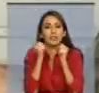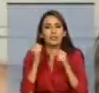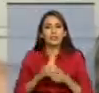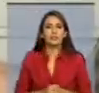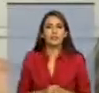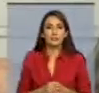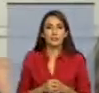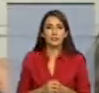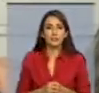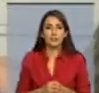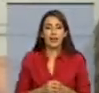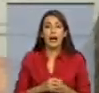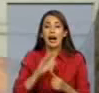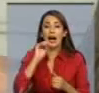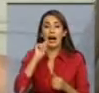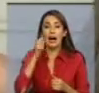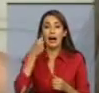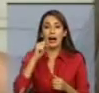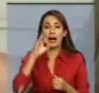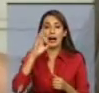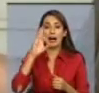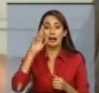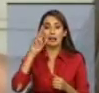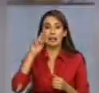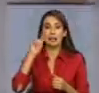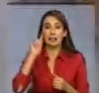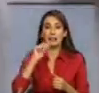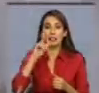Uy, taray, y no está para decir chichay.